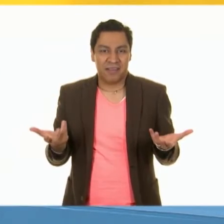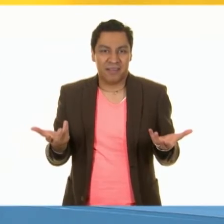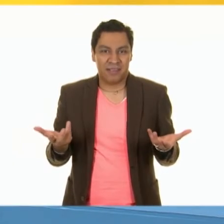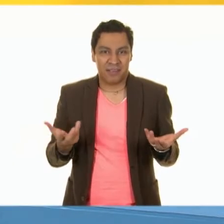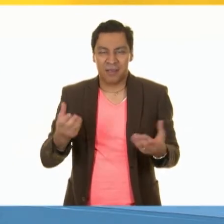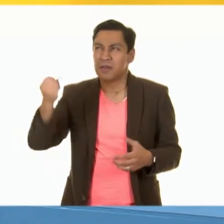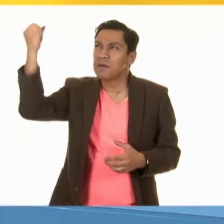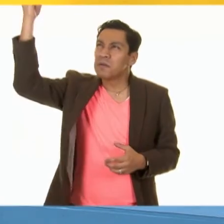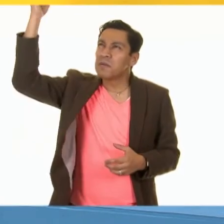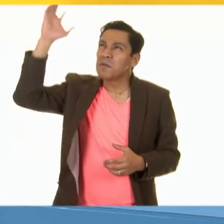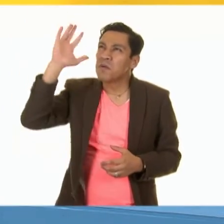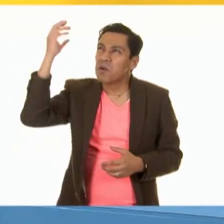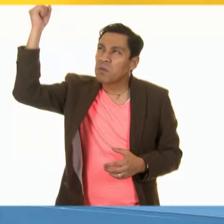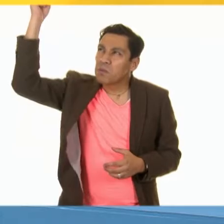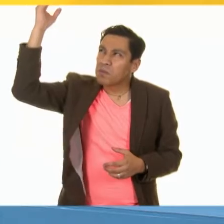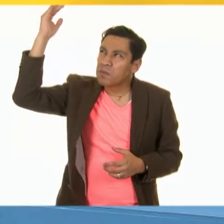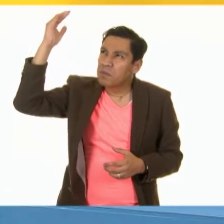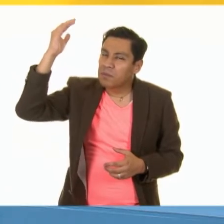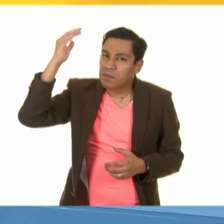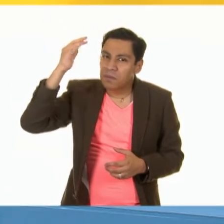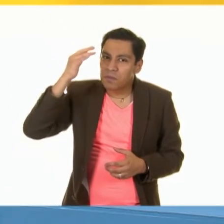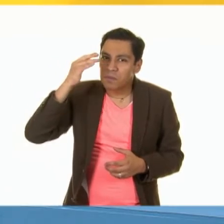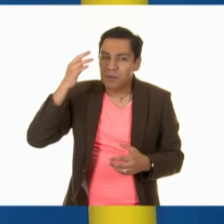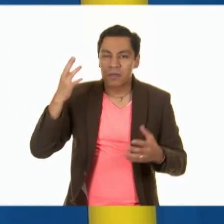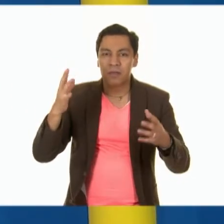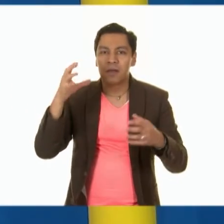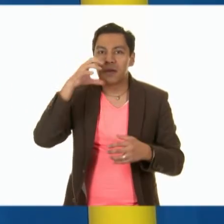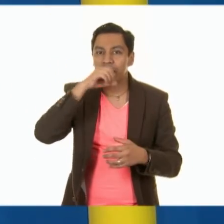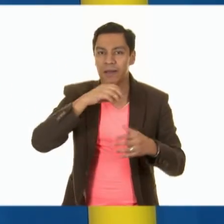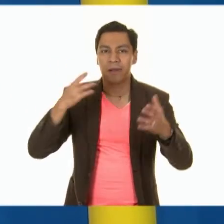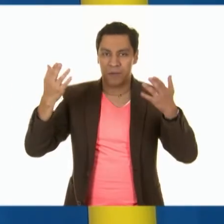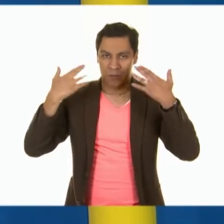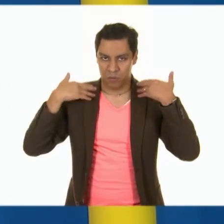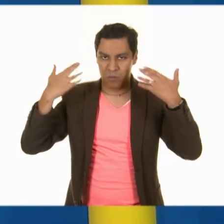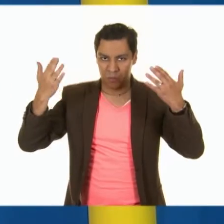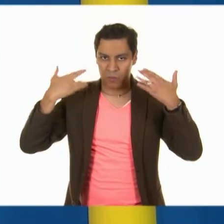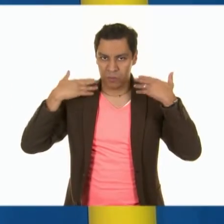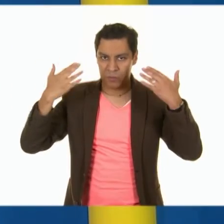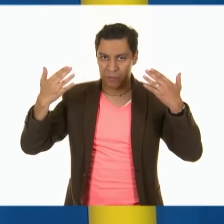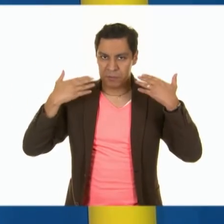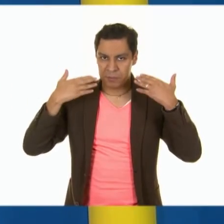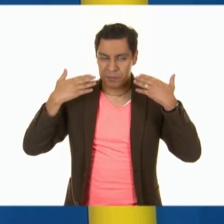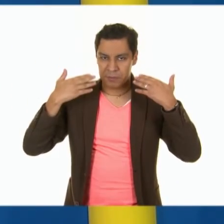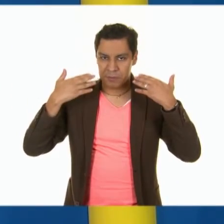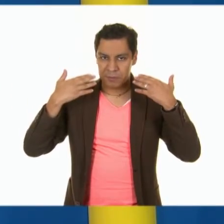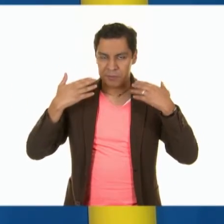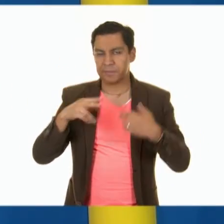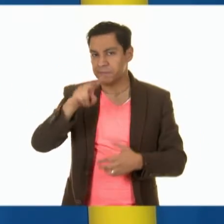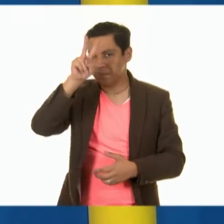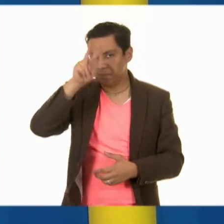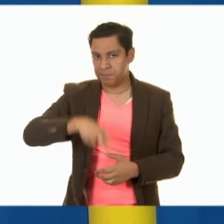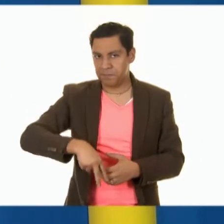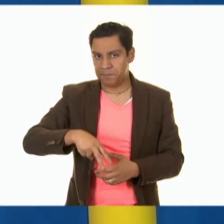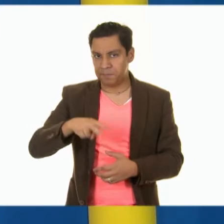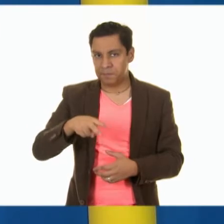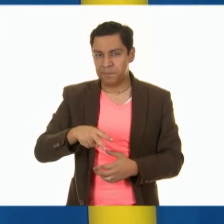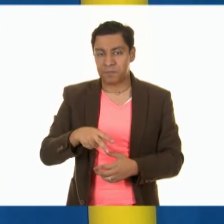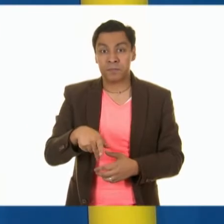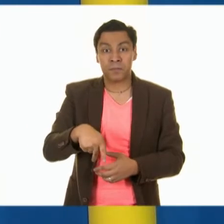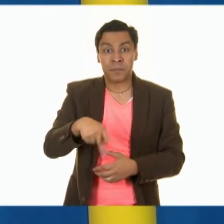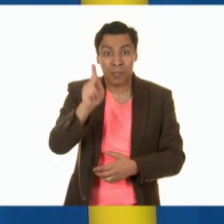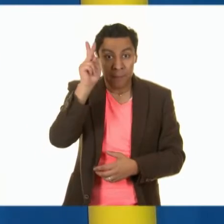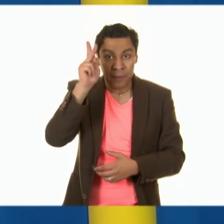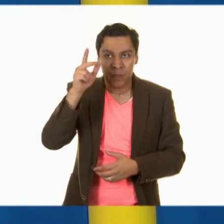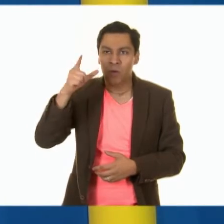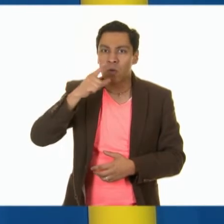nos llega es absorbida y se convierte en calor. Muy cierto. Existen superficies y objetos que absorben la mayor parte